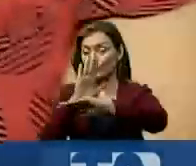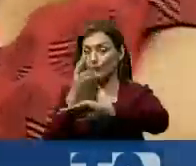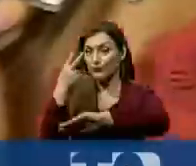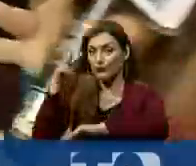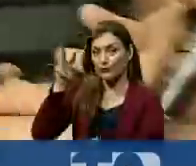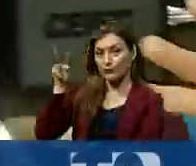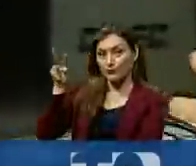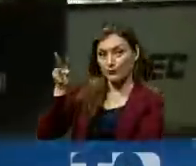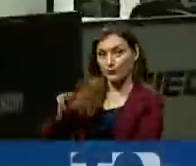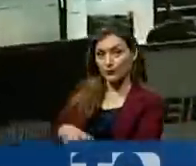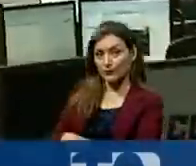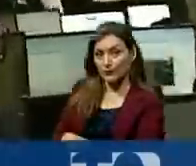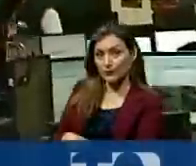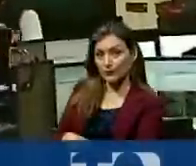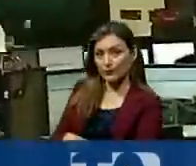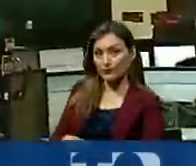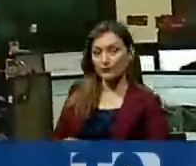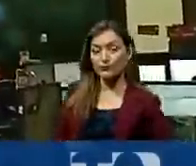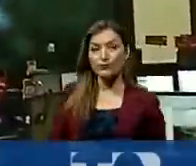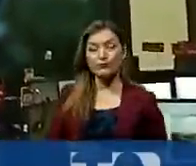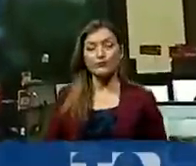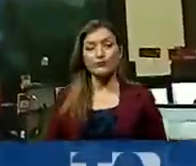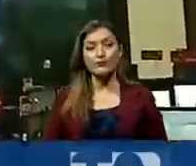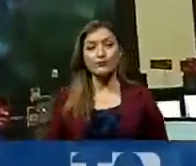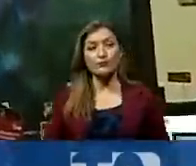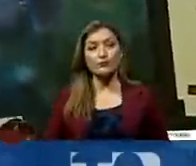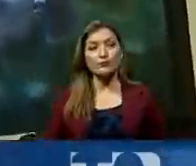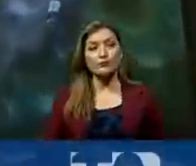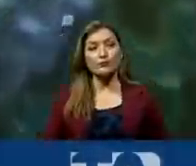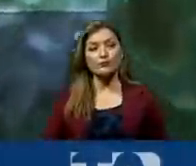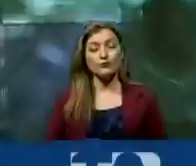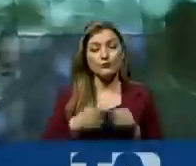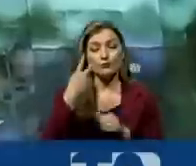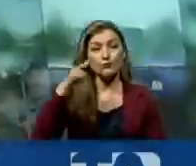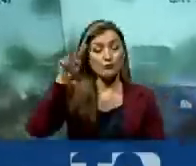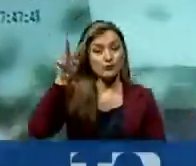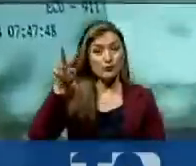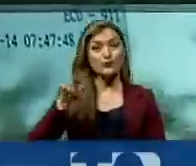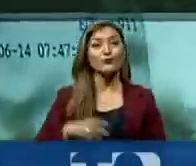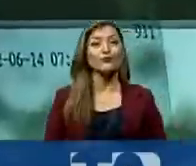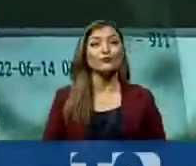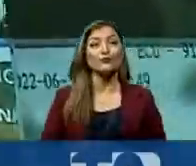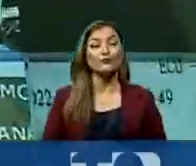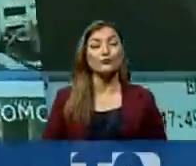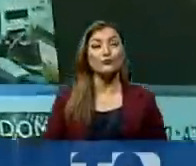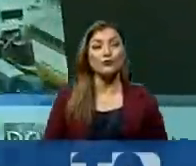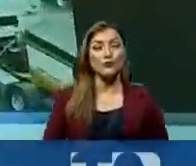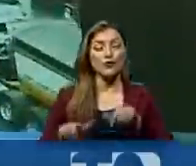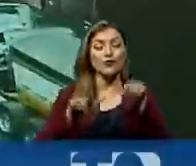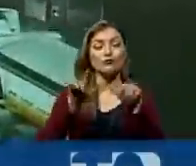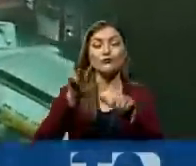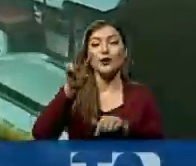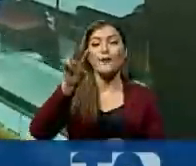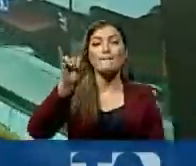como ahora mismo es el movimiento si en ese primer plano ustedes pueden visualizar este es el sector de virgen de fátima el